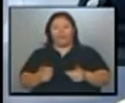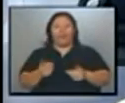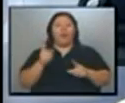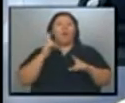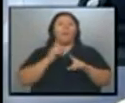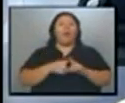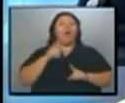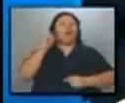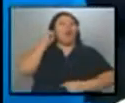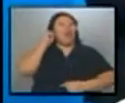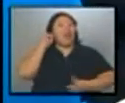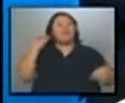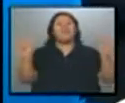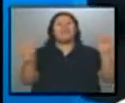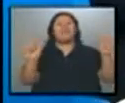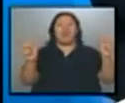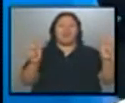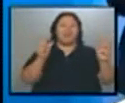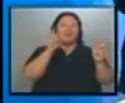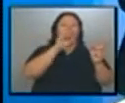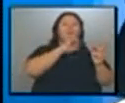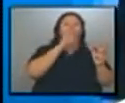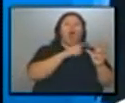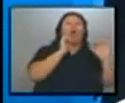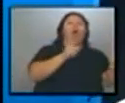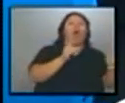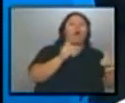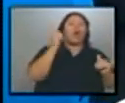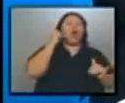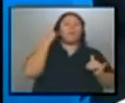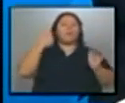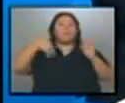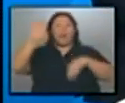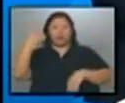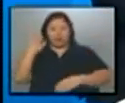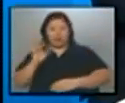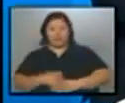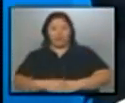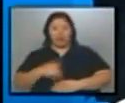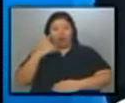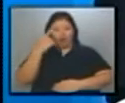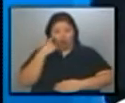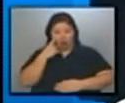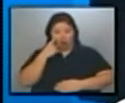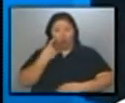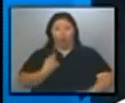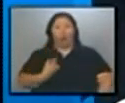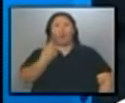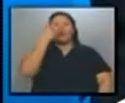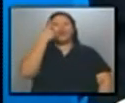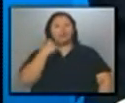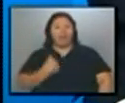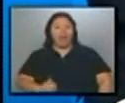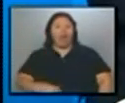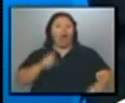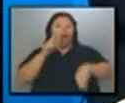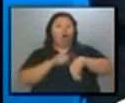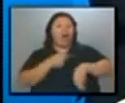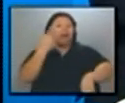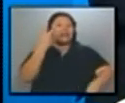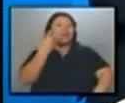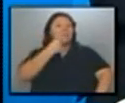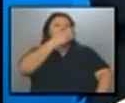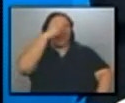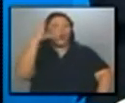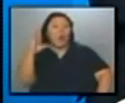está con Fedeval, donde la revista Pronto asegura que a las 3 de la mañana, una noche, ella encapuchada, después de una función